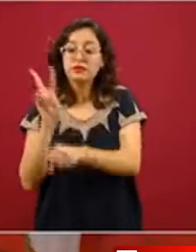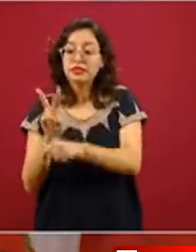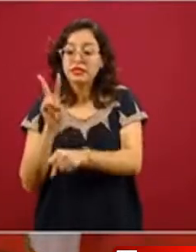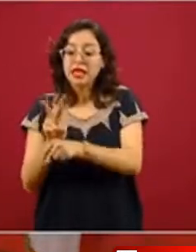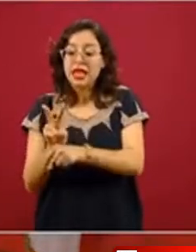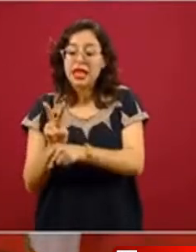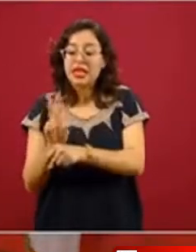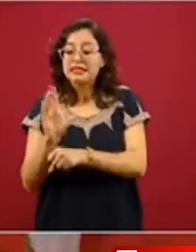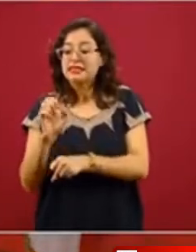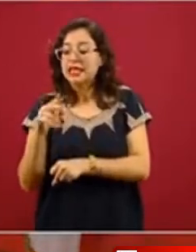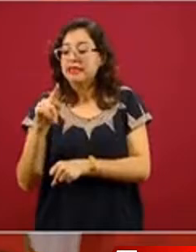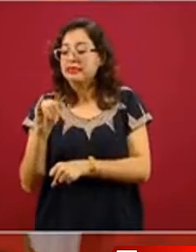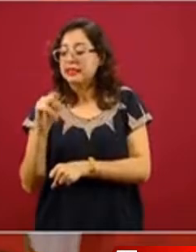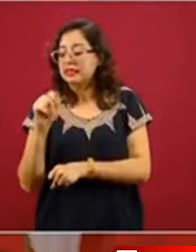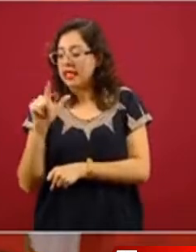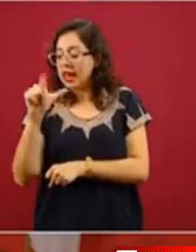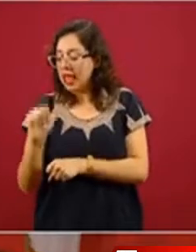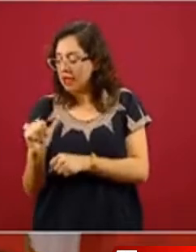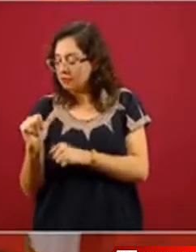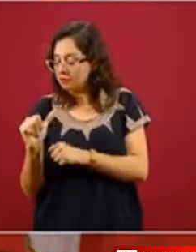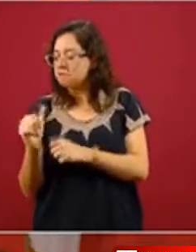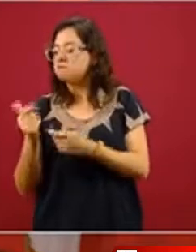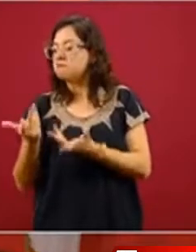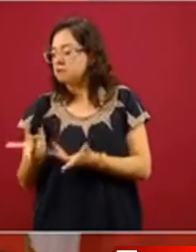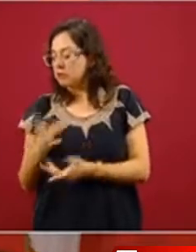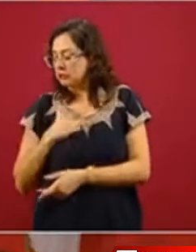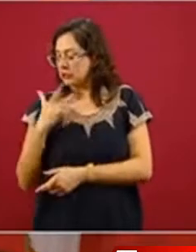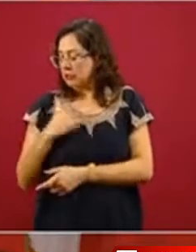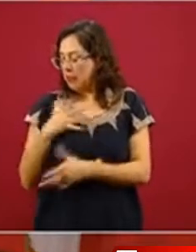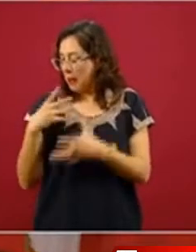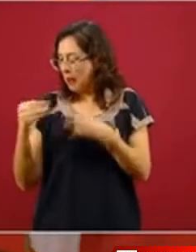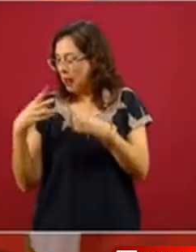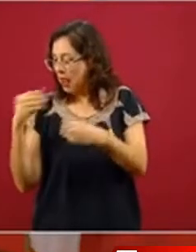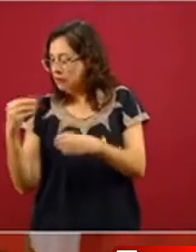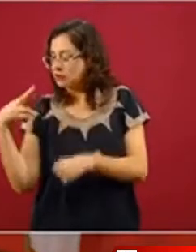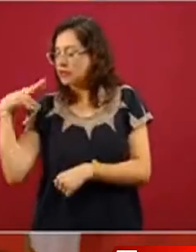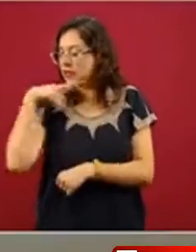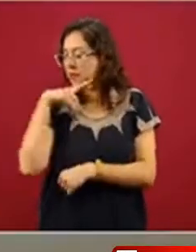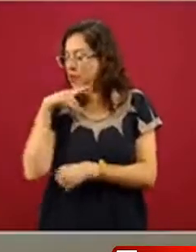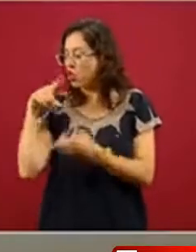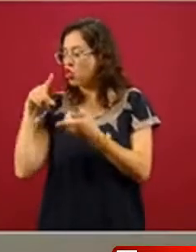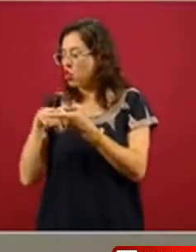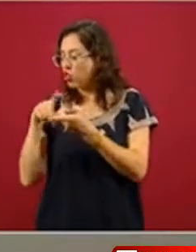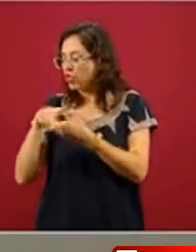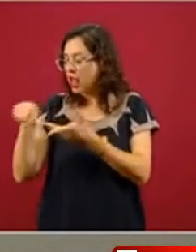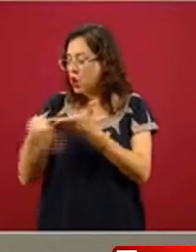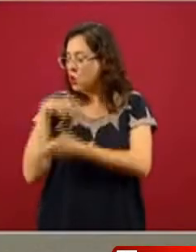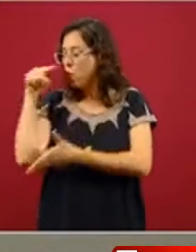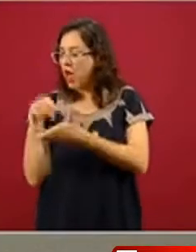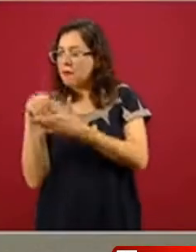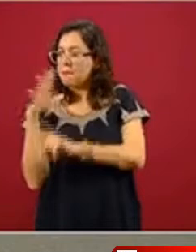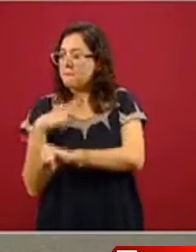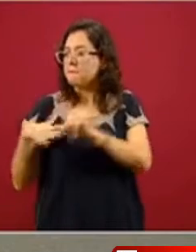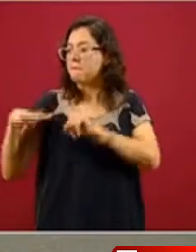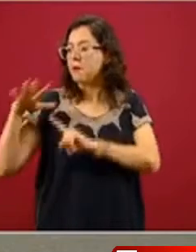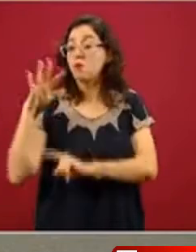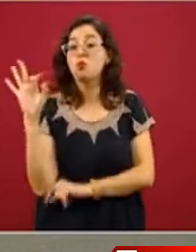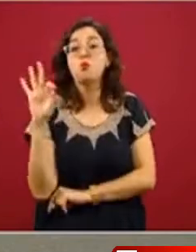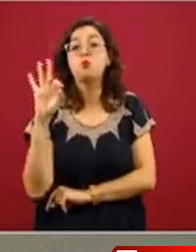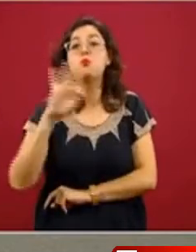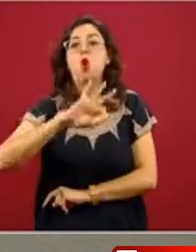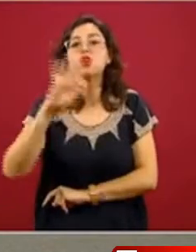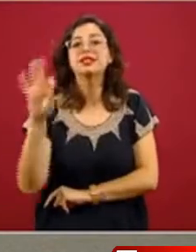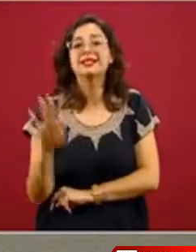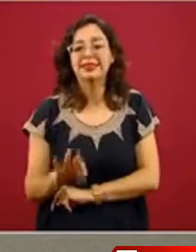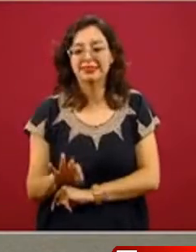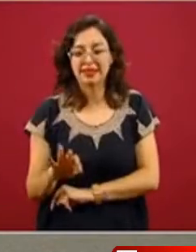un mapeo geográfico y temporal, es decir, qué tan rápido avanza la epidemia, en qué lugares, en qué condiciones.